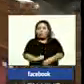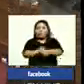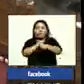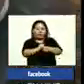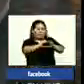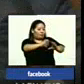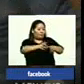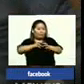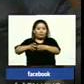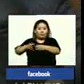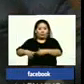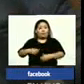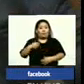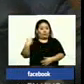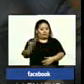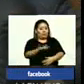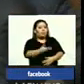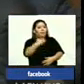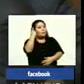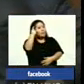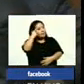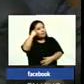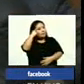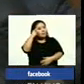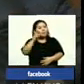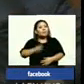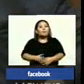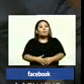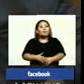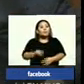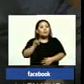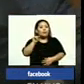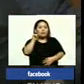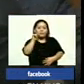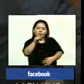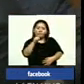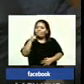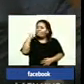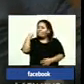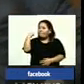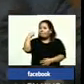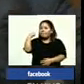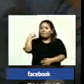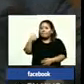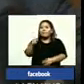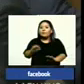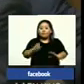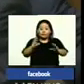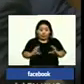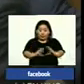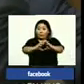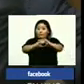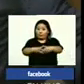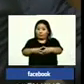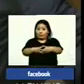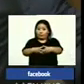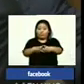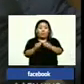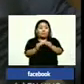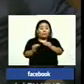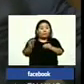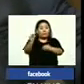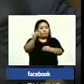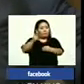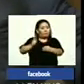en la nación. Consideramos que es tanta la importancia de la conformación del Tribunal